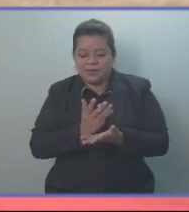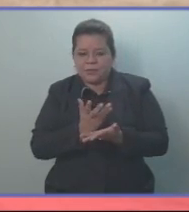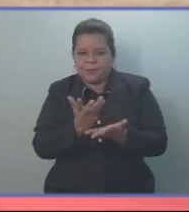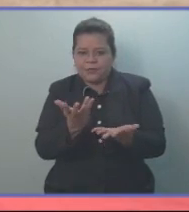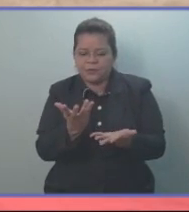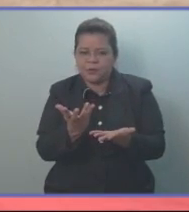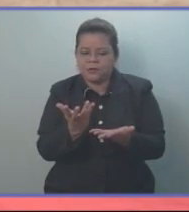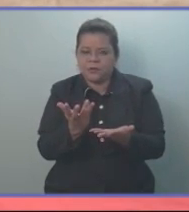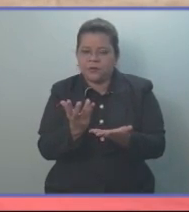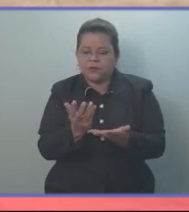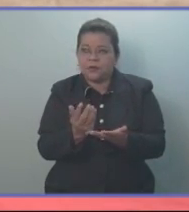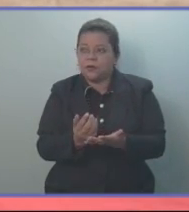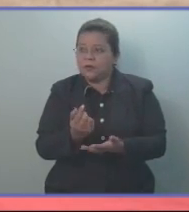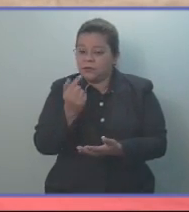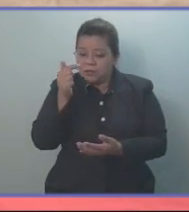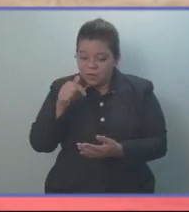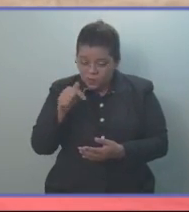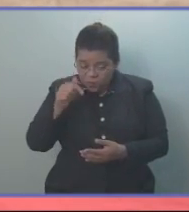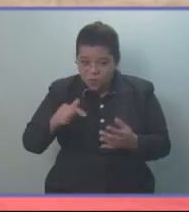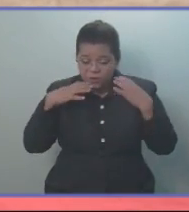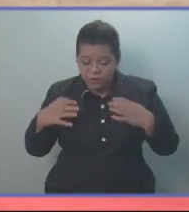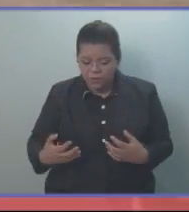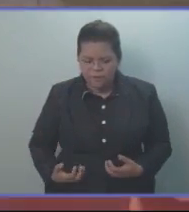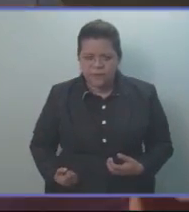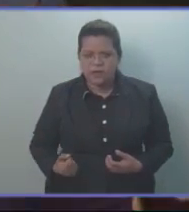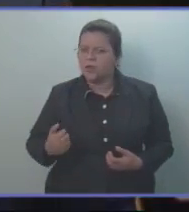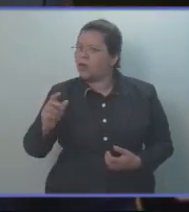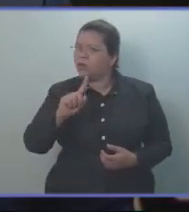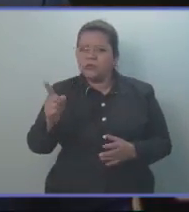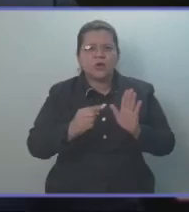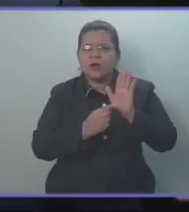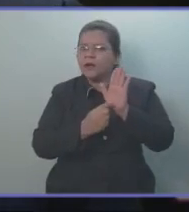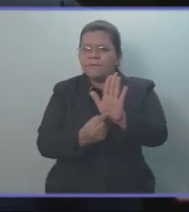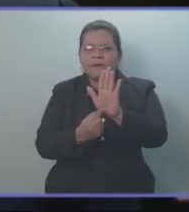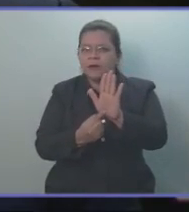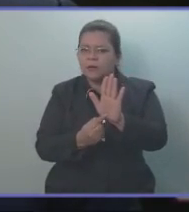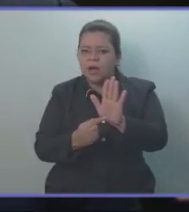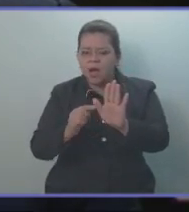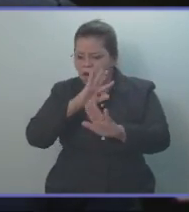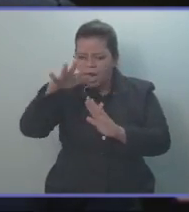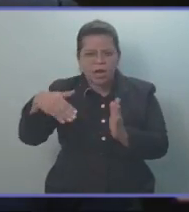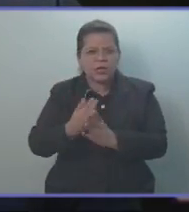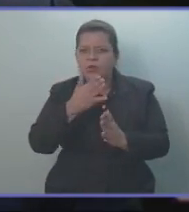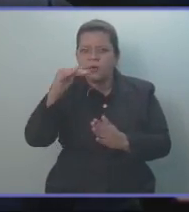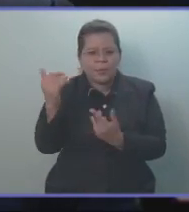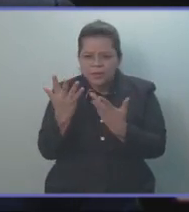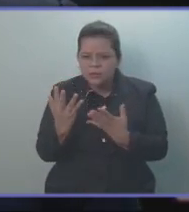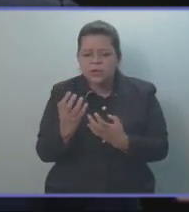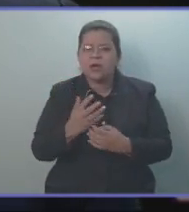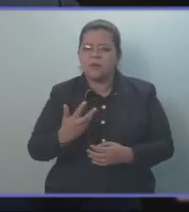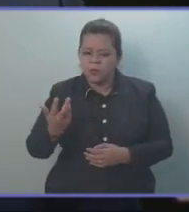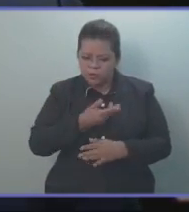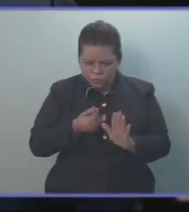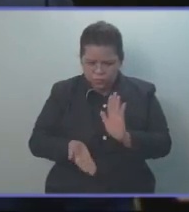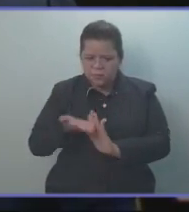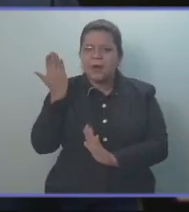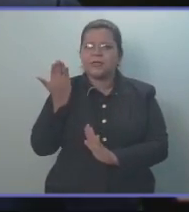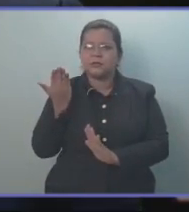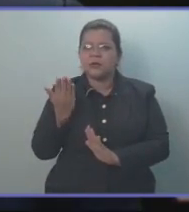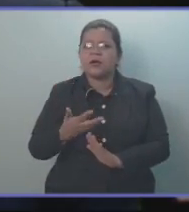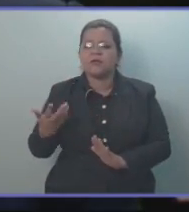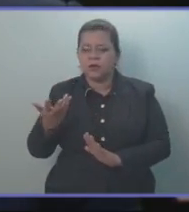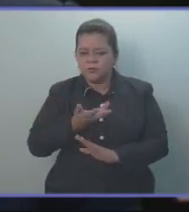de quienes nos gobiernan no es la expresión de todo el pueblo salvadoreño, porque somos más los que